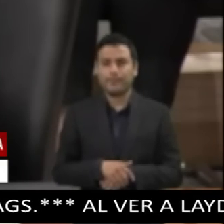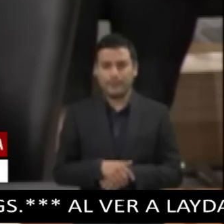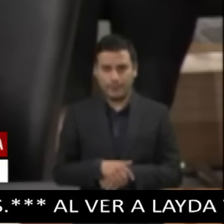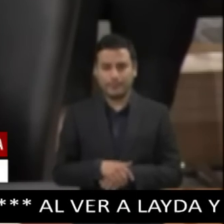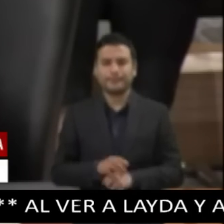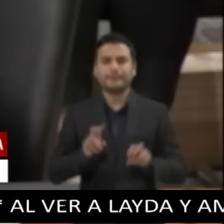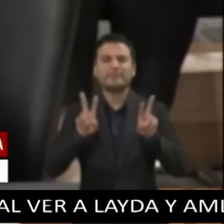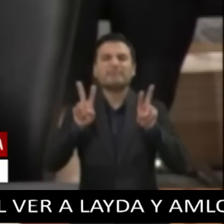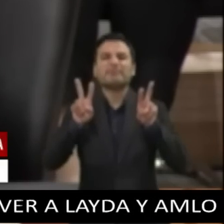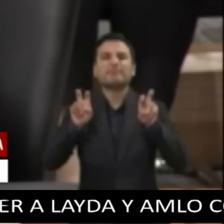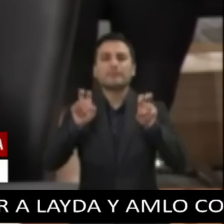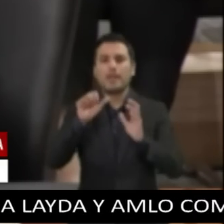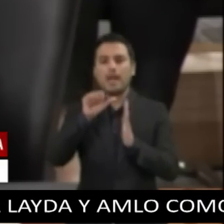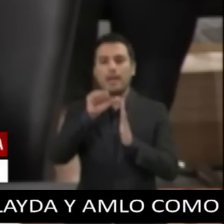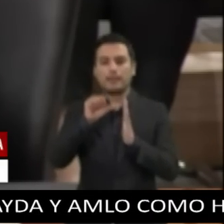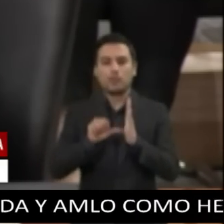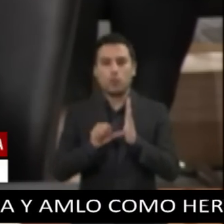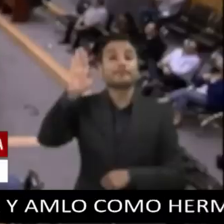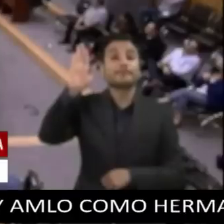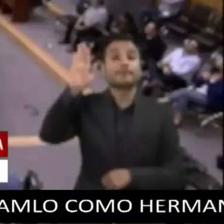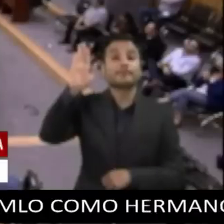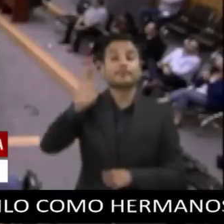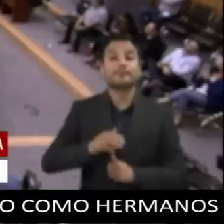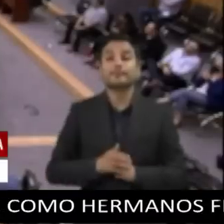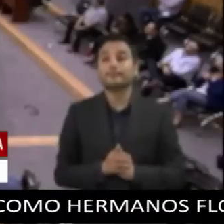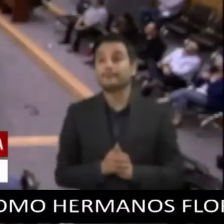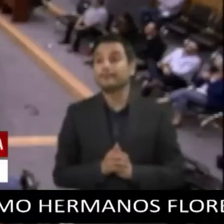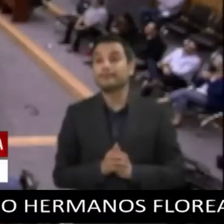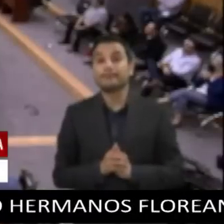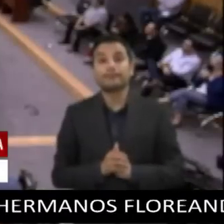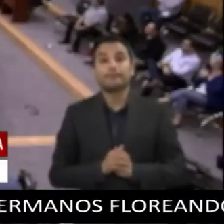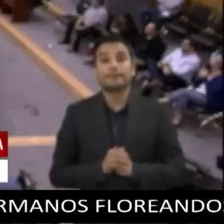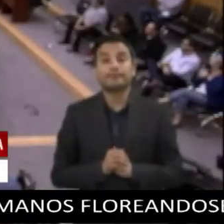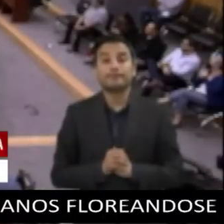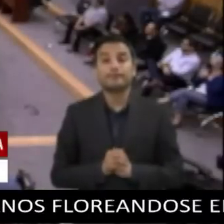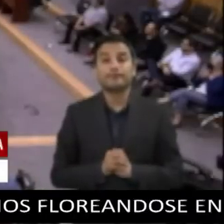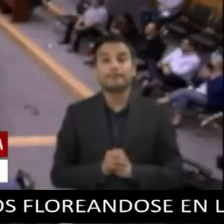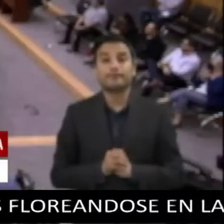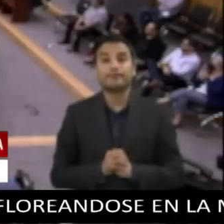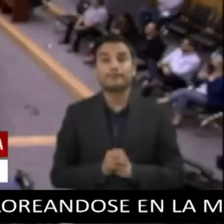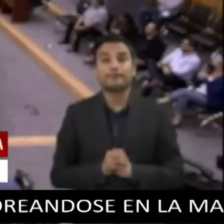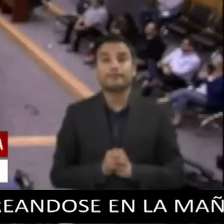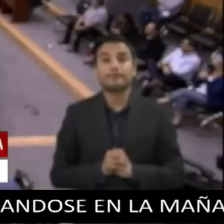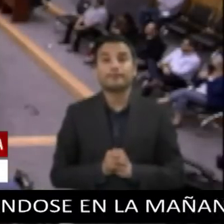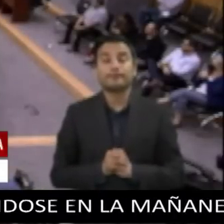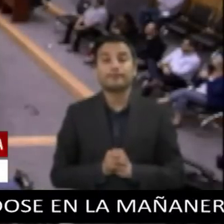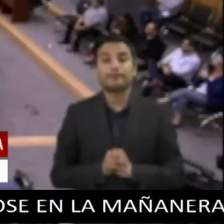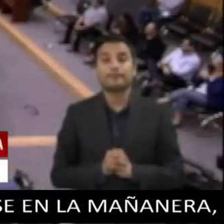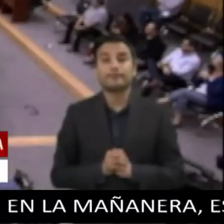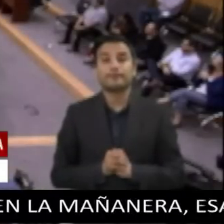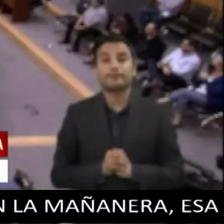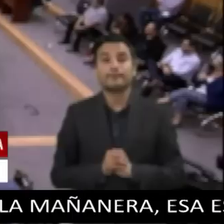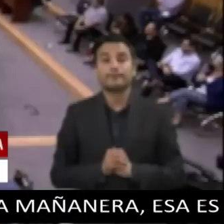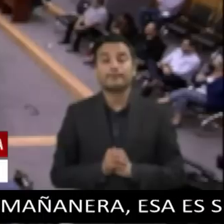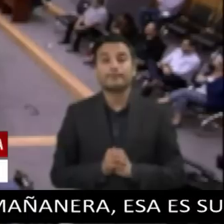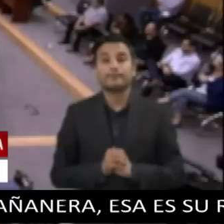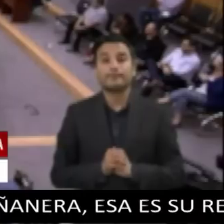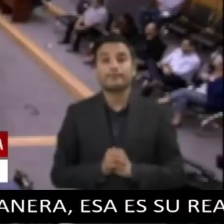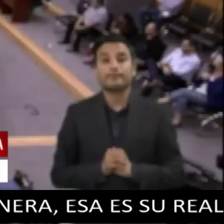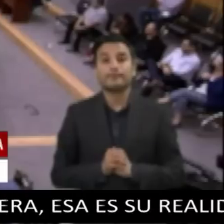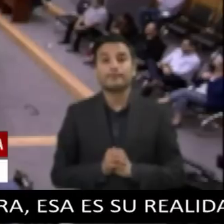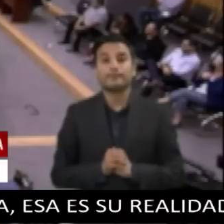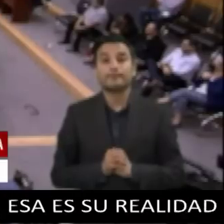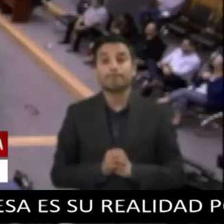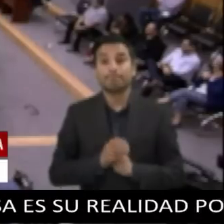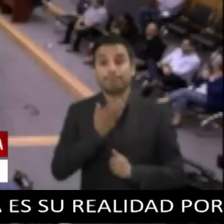porque creo que se habla mucho siempre de lo negativo yo creo que estar cinco días encerrado entrevistando ciudadanas y ciudadanos que